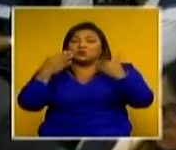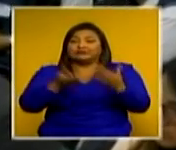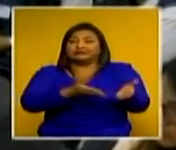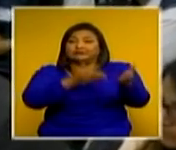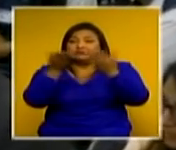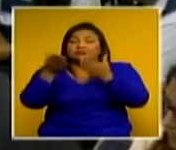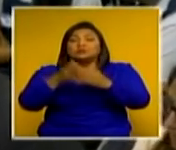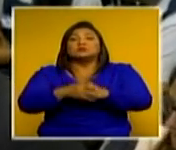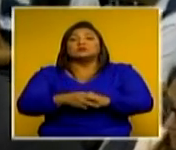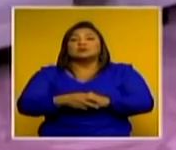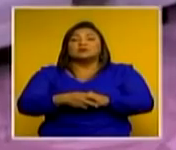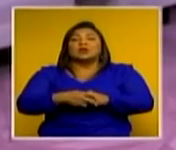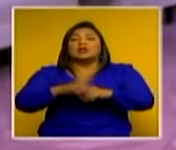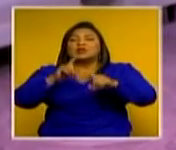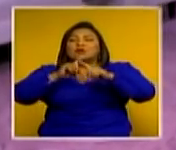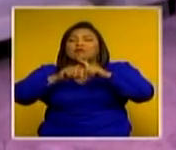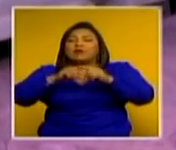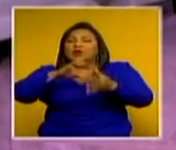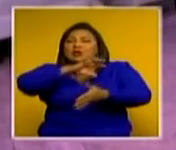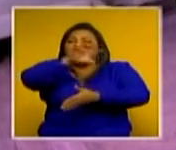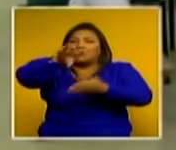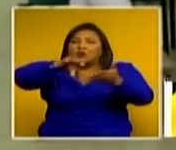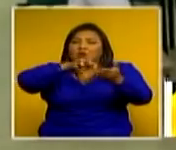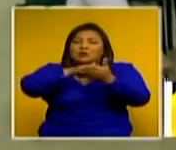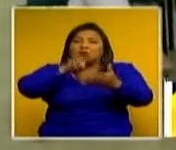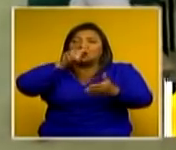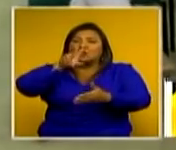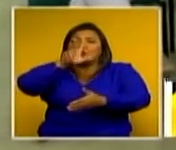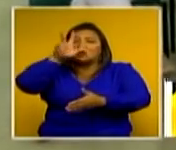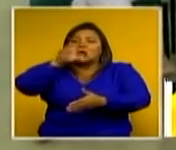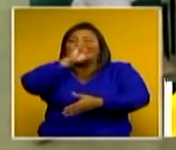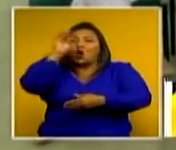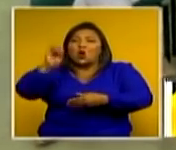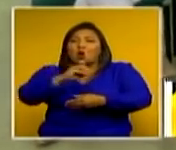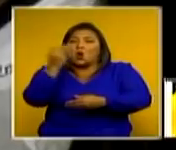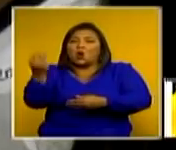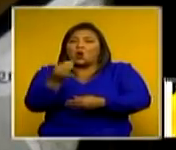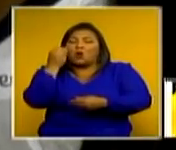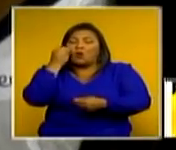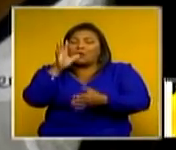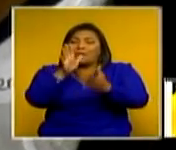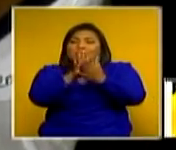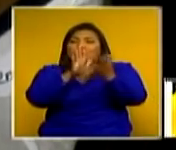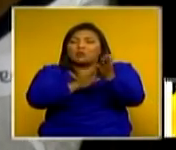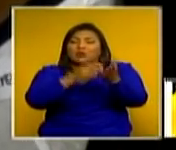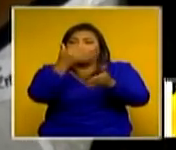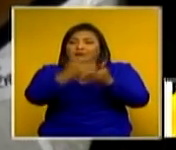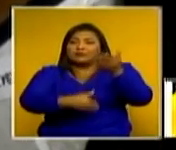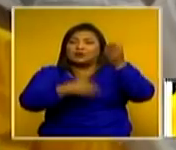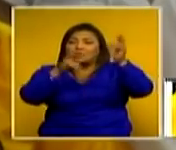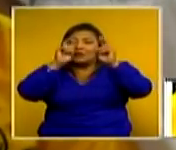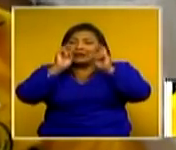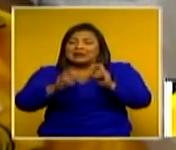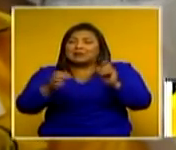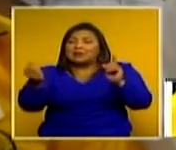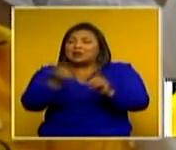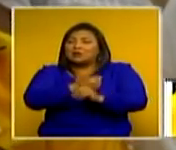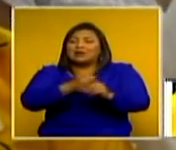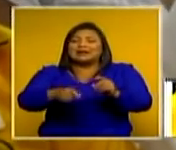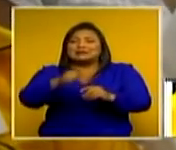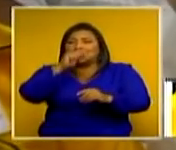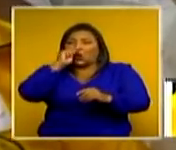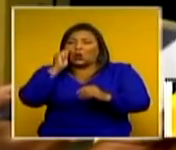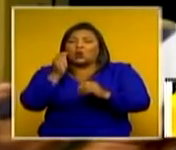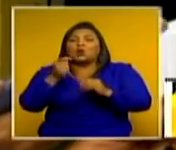provenientes de las diferentes provincias 23 jóvenes elaboraron un documento de 10 propuestas para temas como la violencia las drogas y el embarazo en